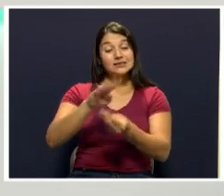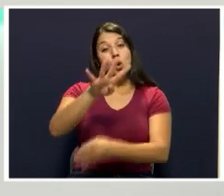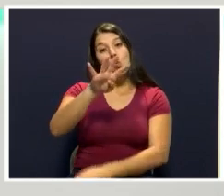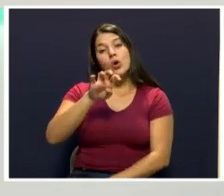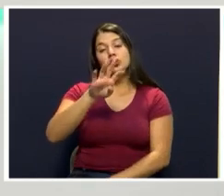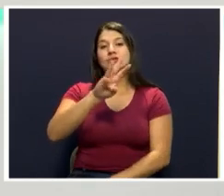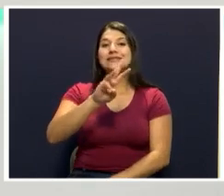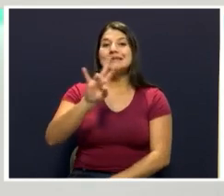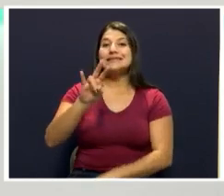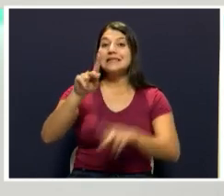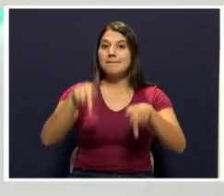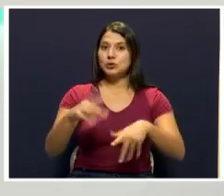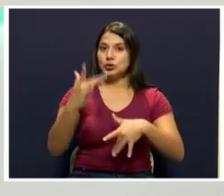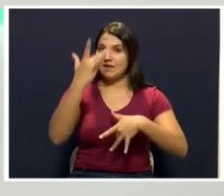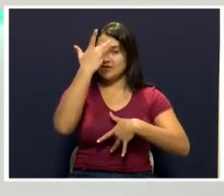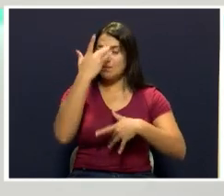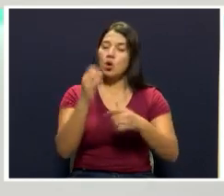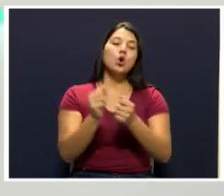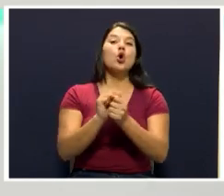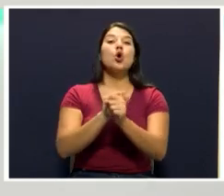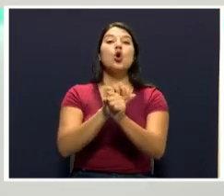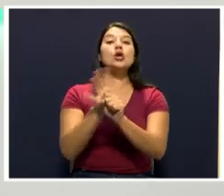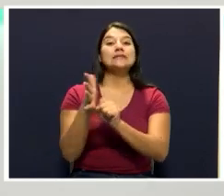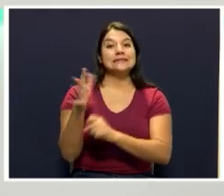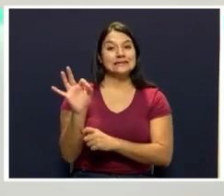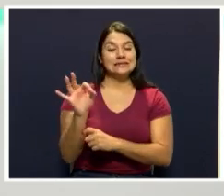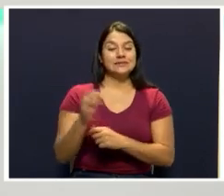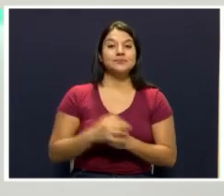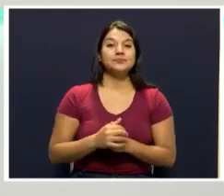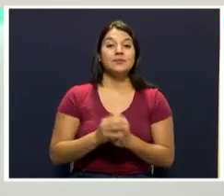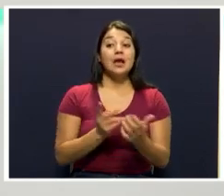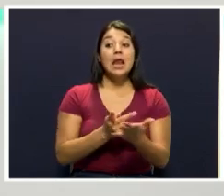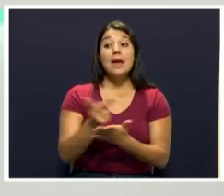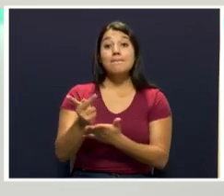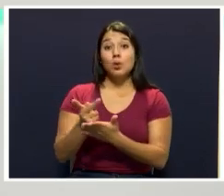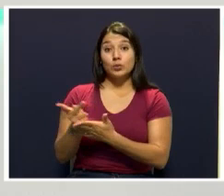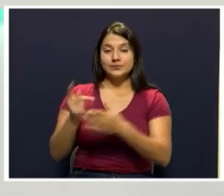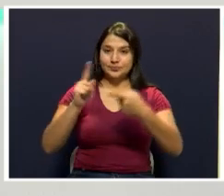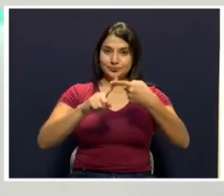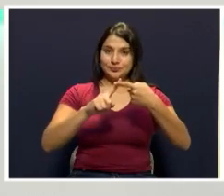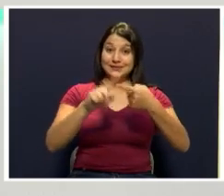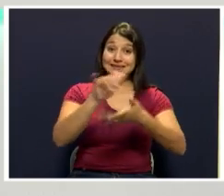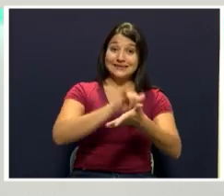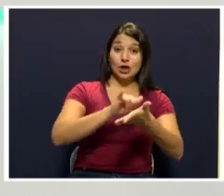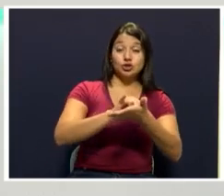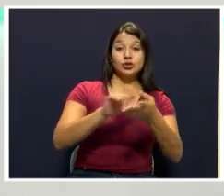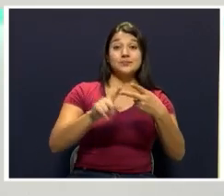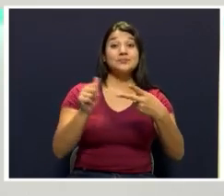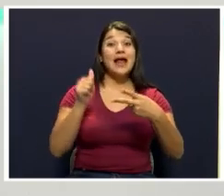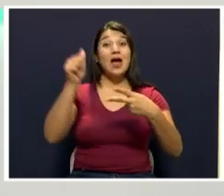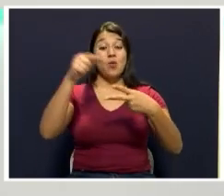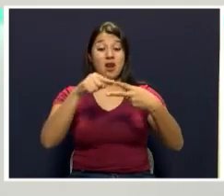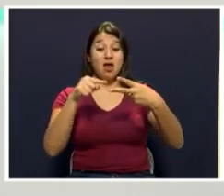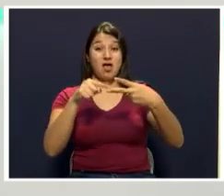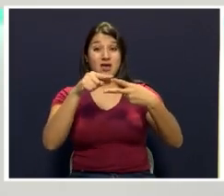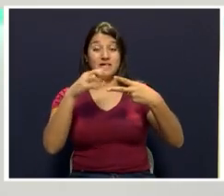467 personas infectadas con coronavirus. Las provincias de San José y Alajuela agrupan